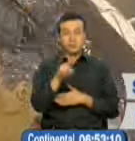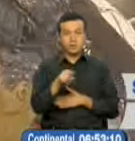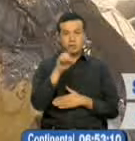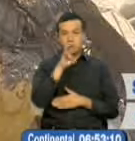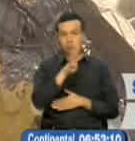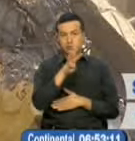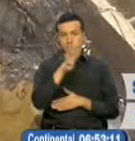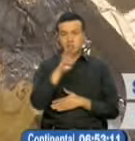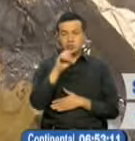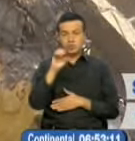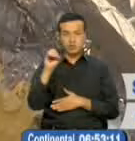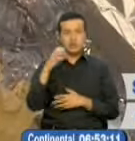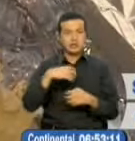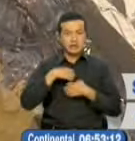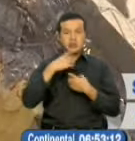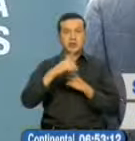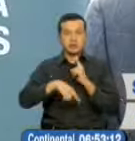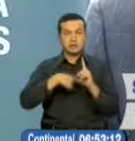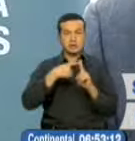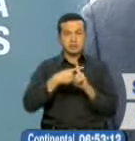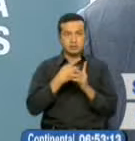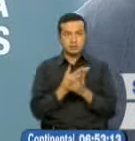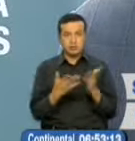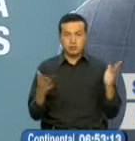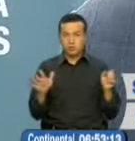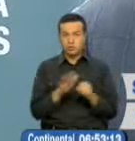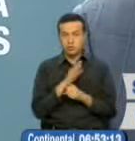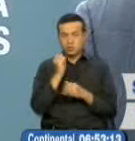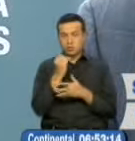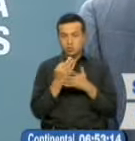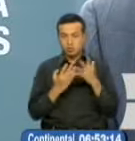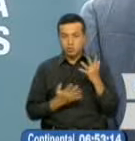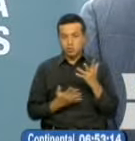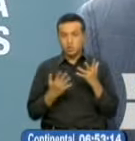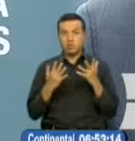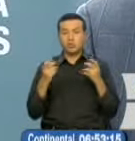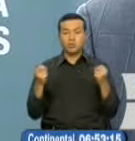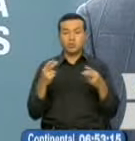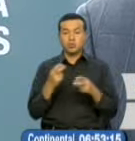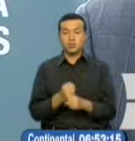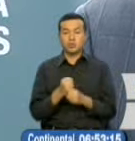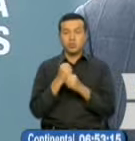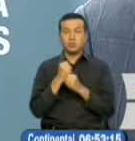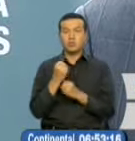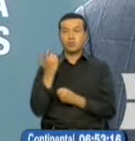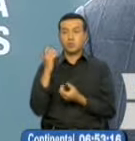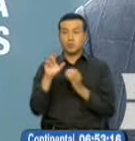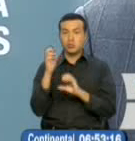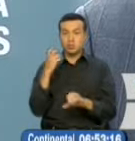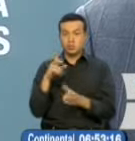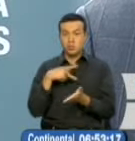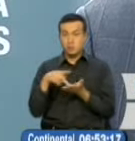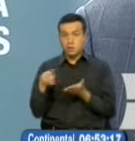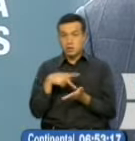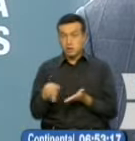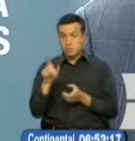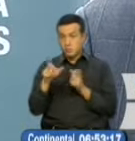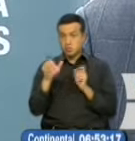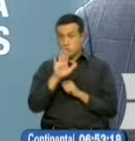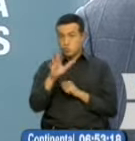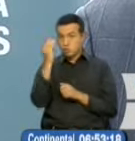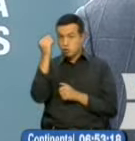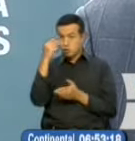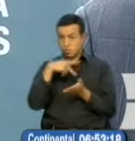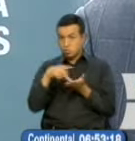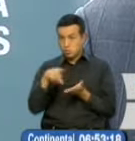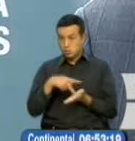1.400 reclamaciones adicionales. En total, el sector asegurador indemnizará, pagará a sus asegurados,